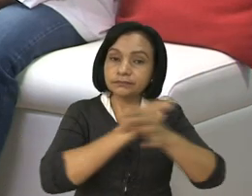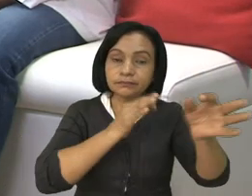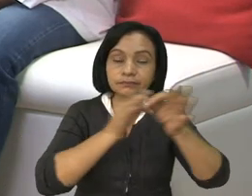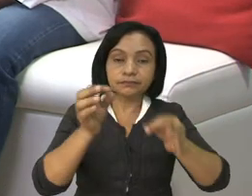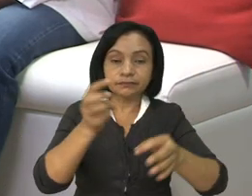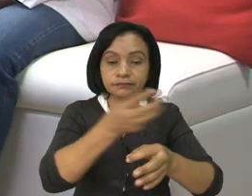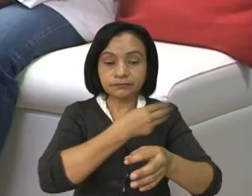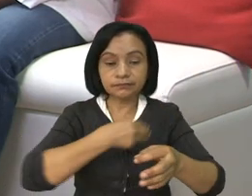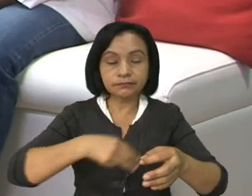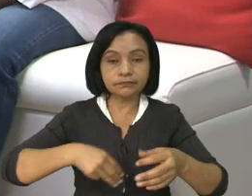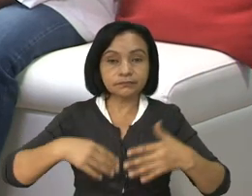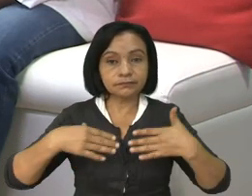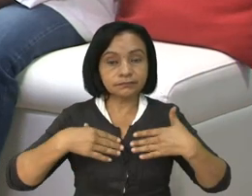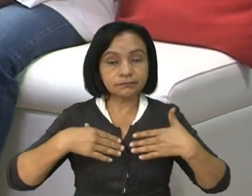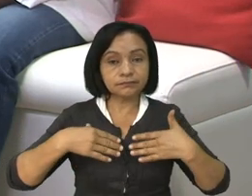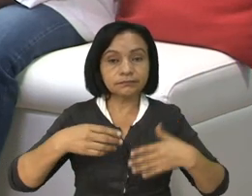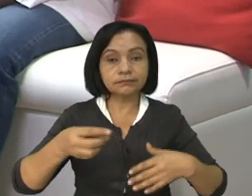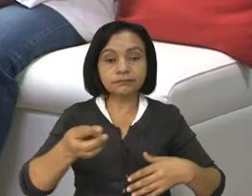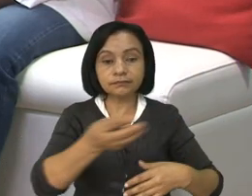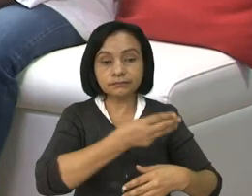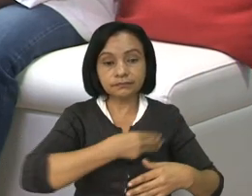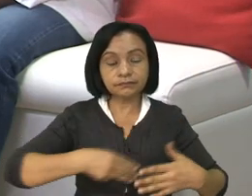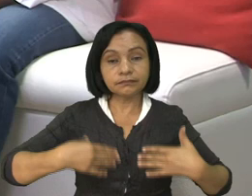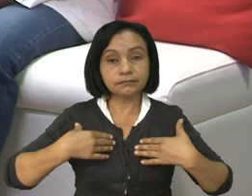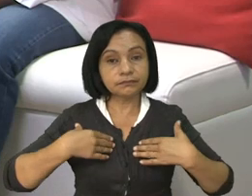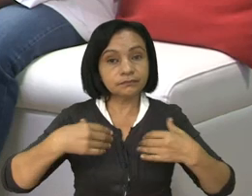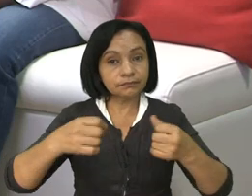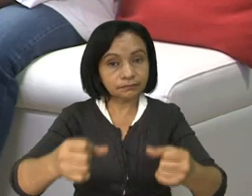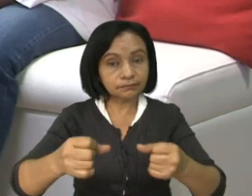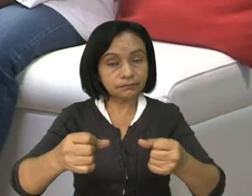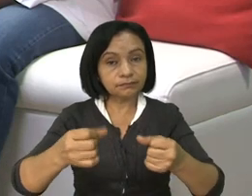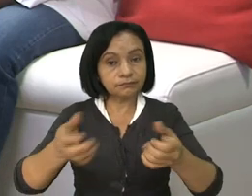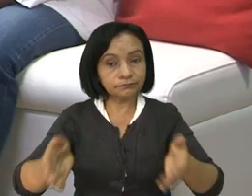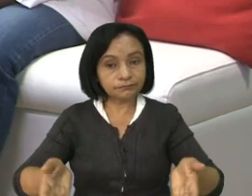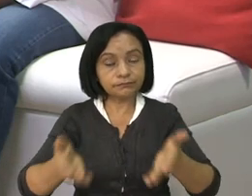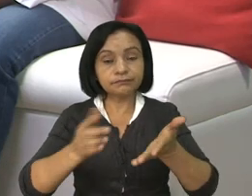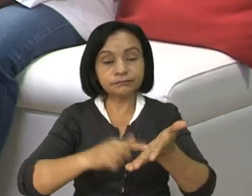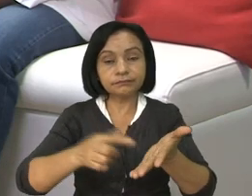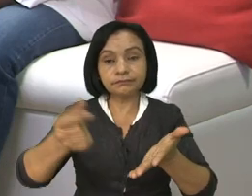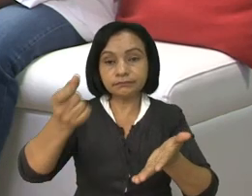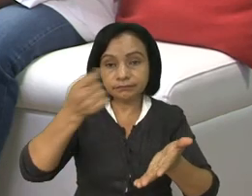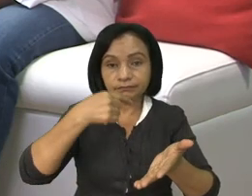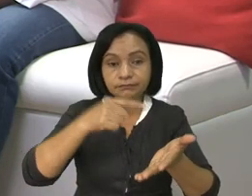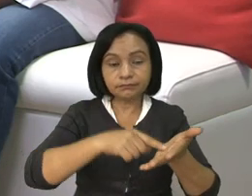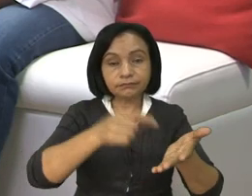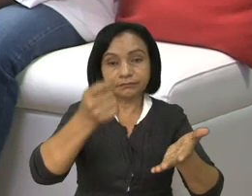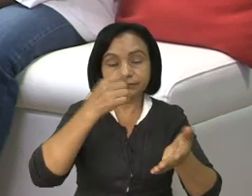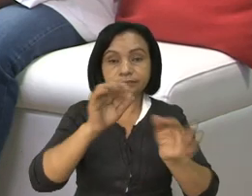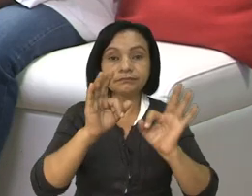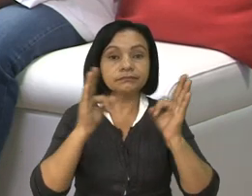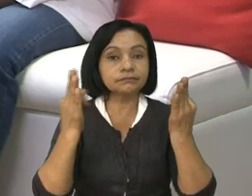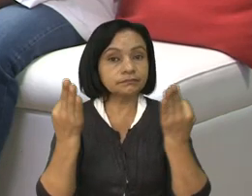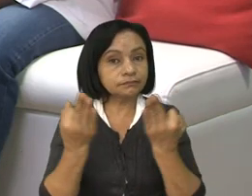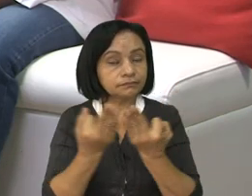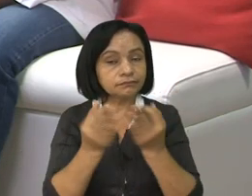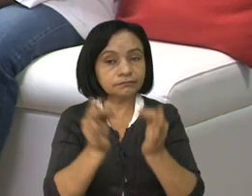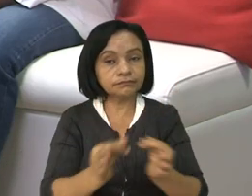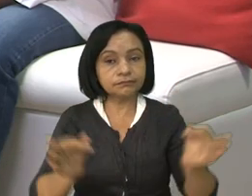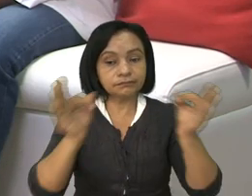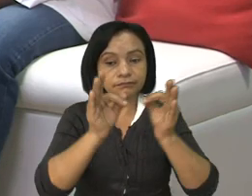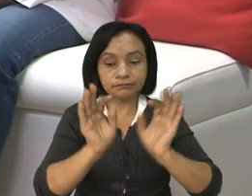MINSA en las jornadas de vacunación también promueve la desparasitación en la familia. Sí. Muy importante que si el